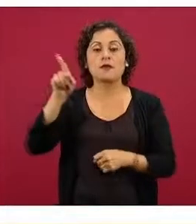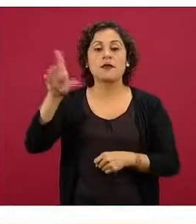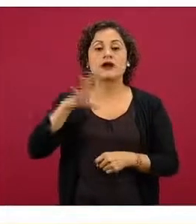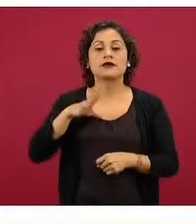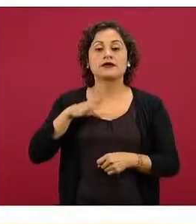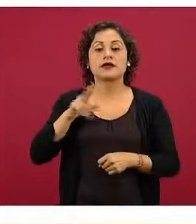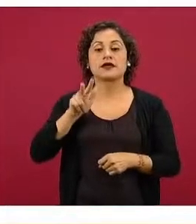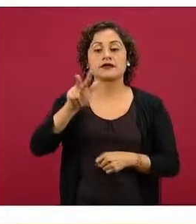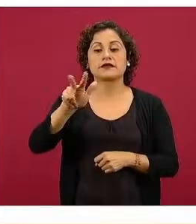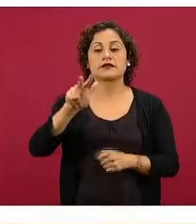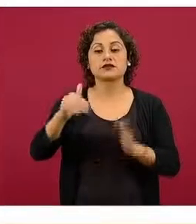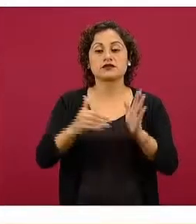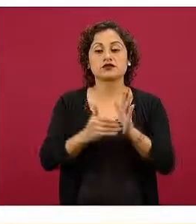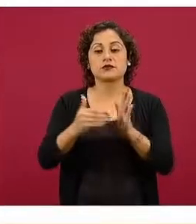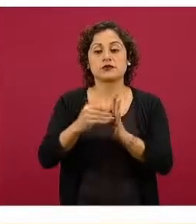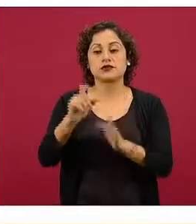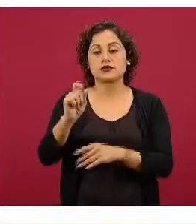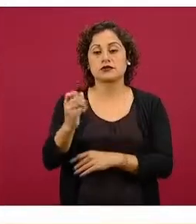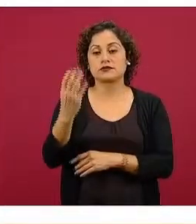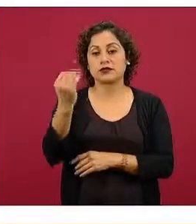de